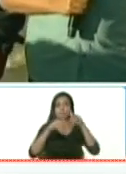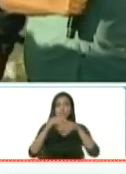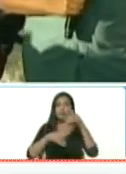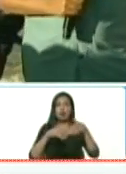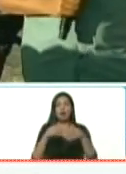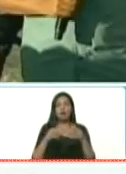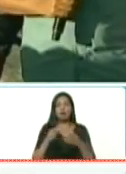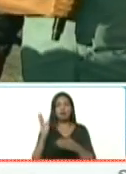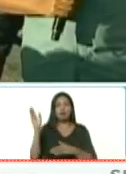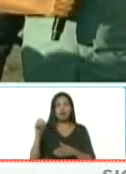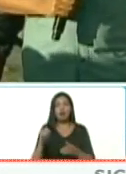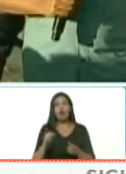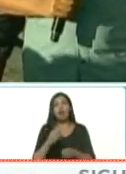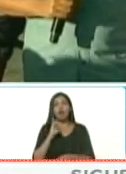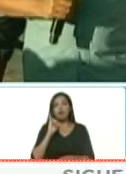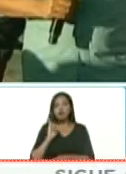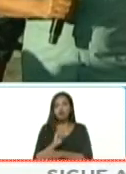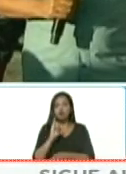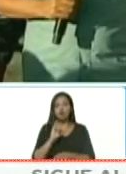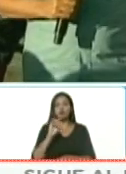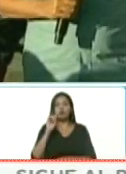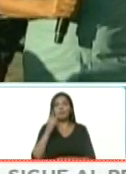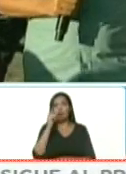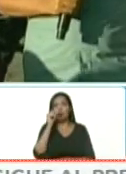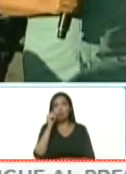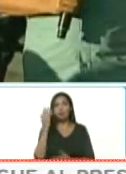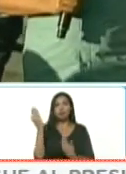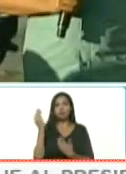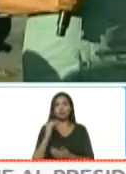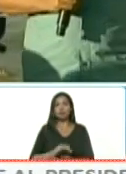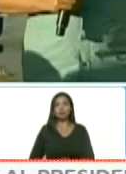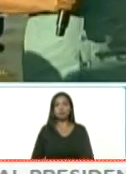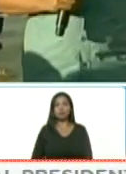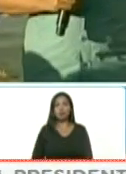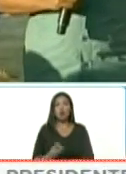en Cumaná al compañero Edwin Rojas,